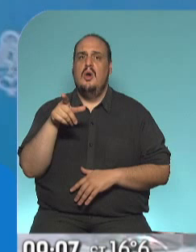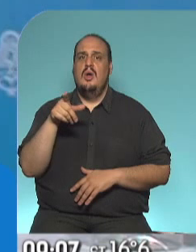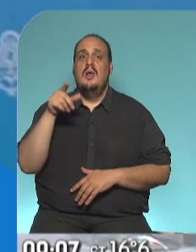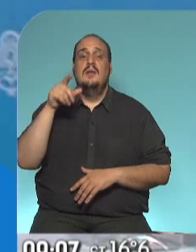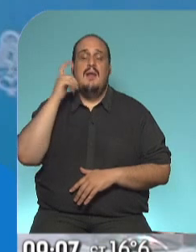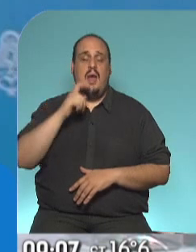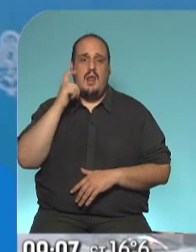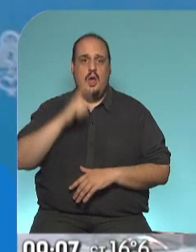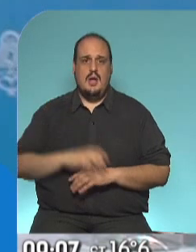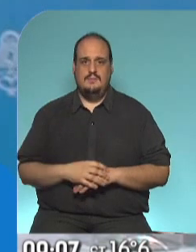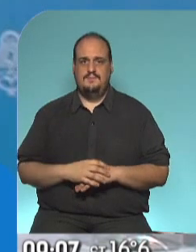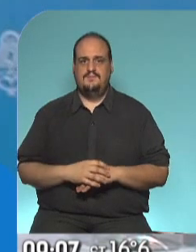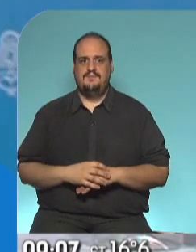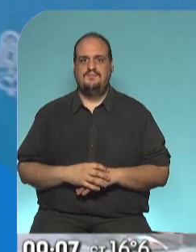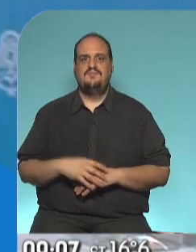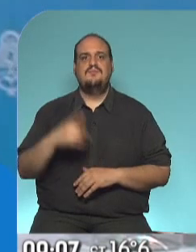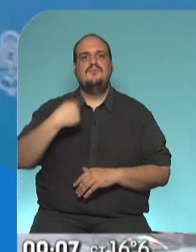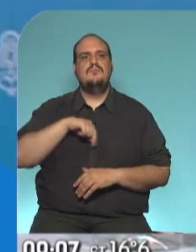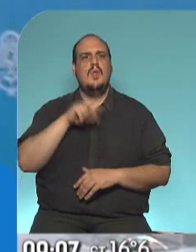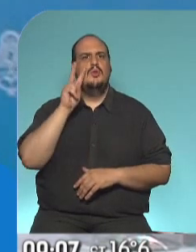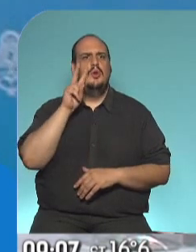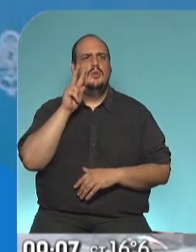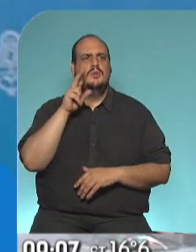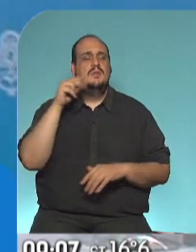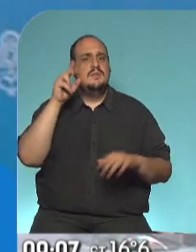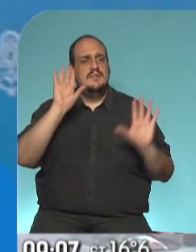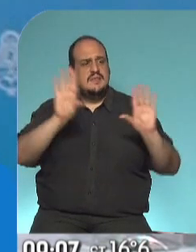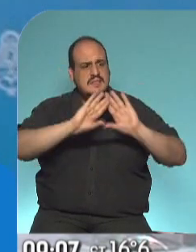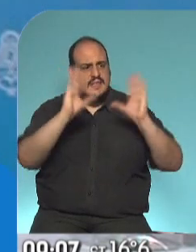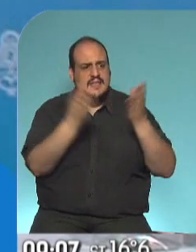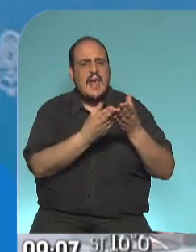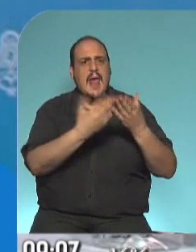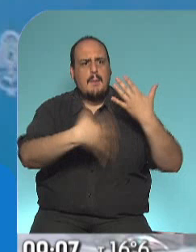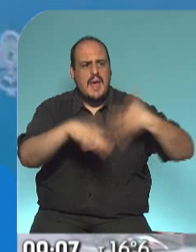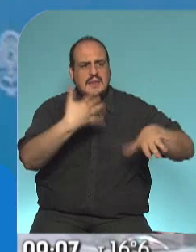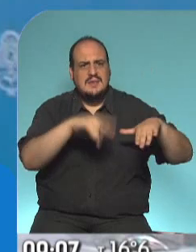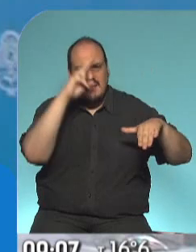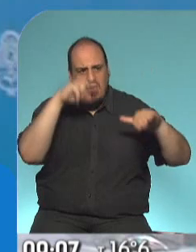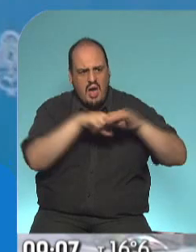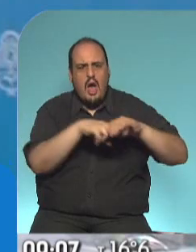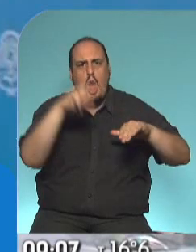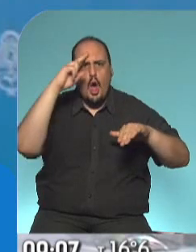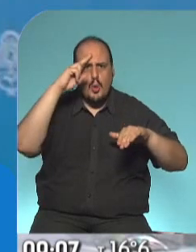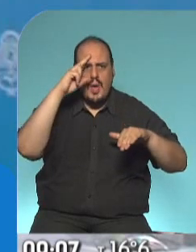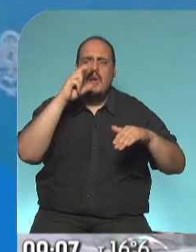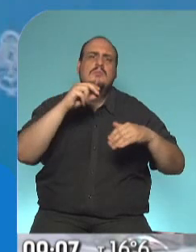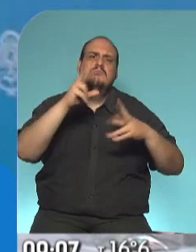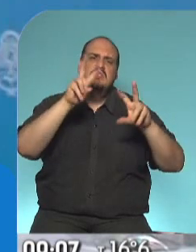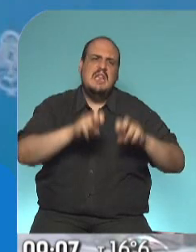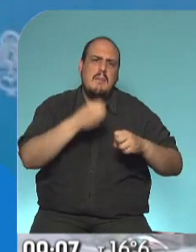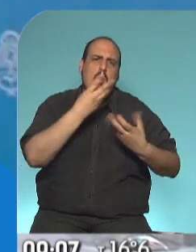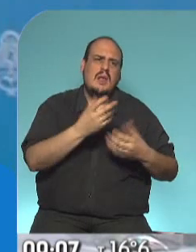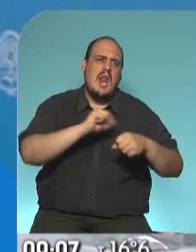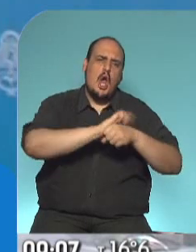la rioja cuando vemos la ocupación de las terapias intensivas por cualquier causa srs cop 2 confirmado en